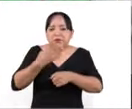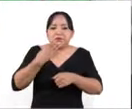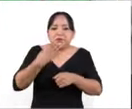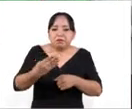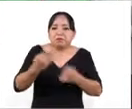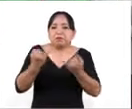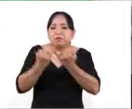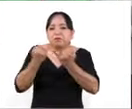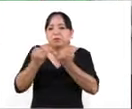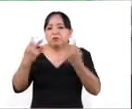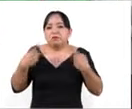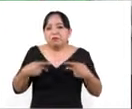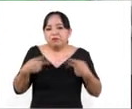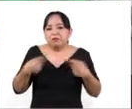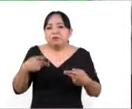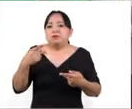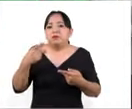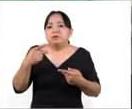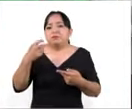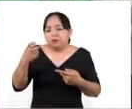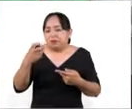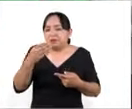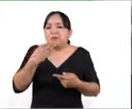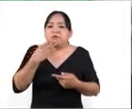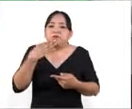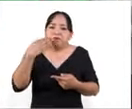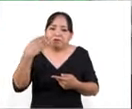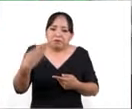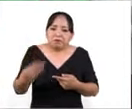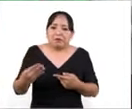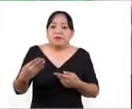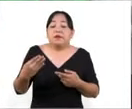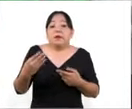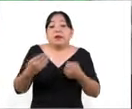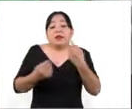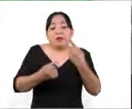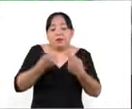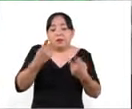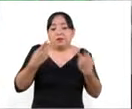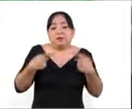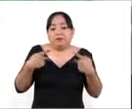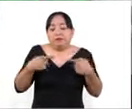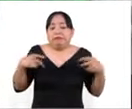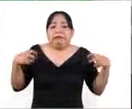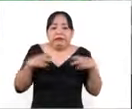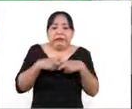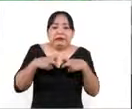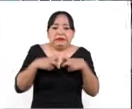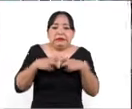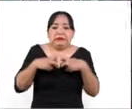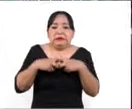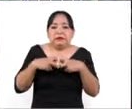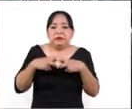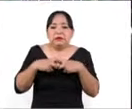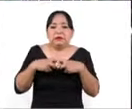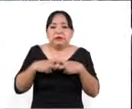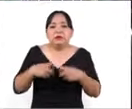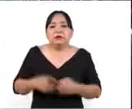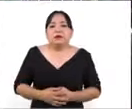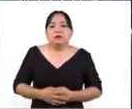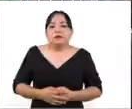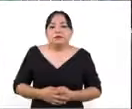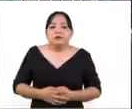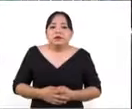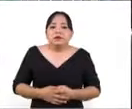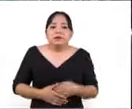que sí hubo, pues es crisis nerviosas, por supuesto, en algunas personas. Continuamos con Salvador Corona